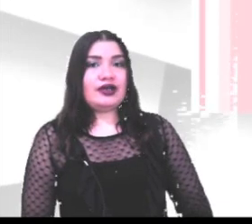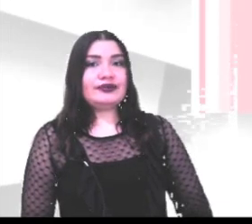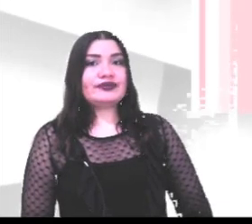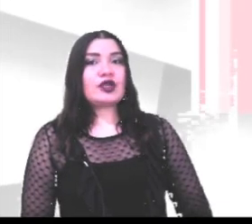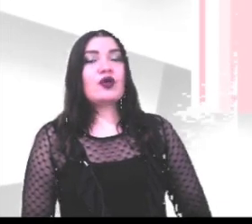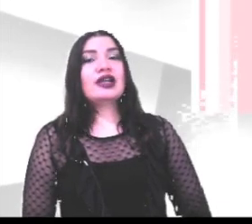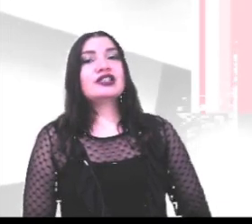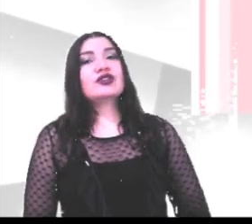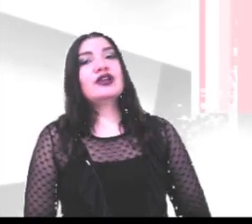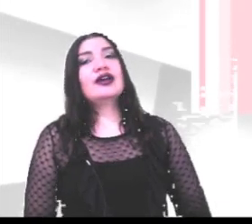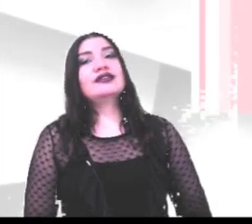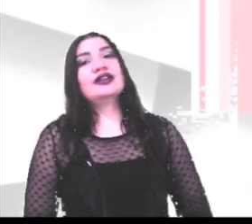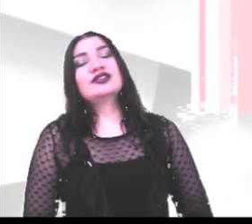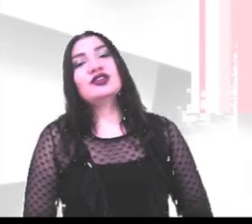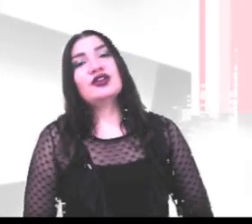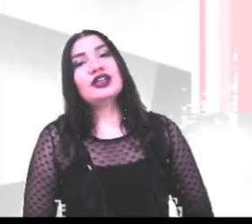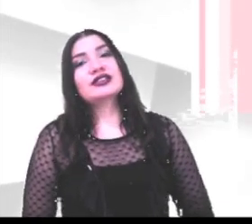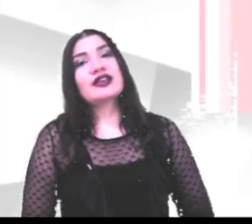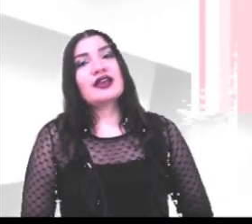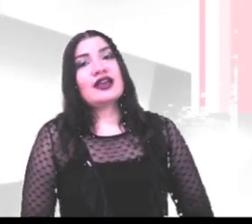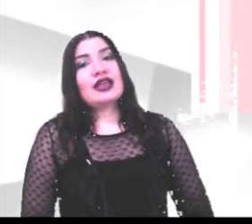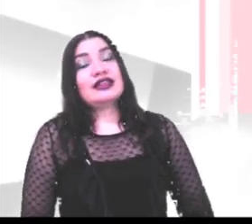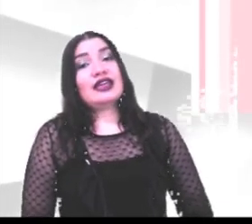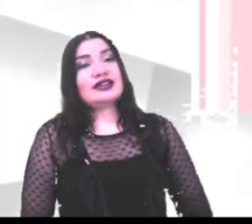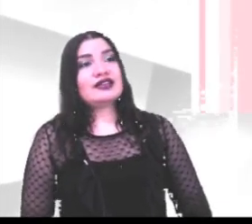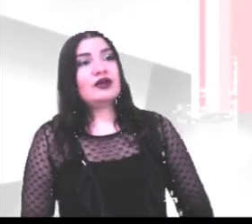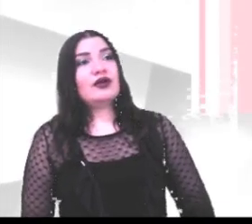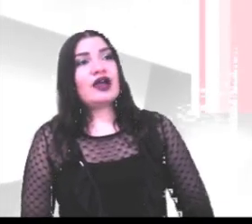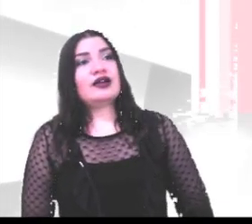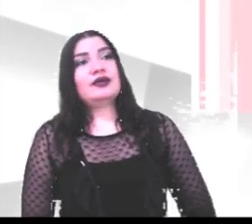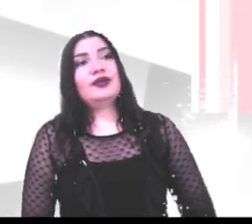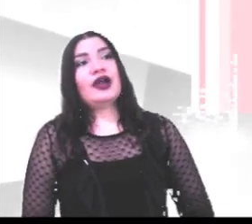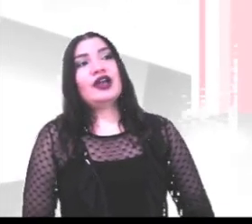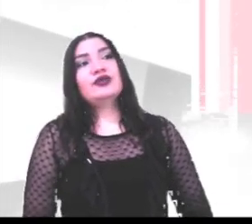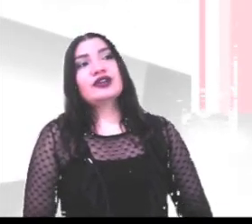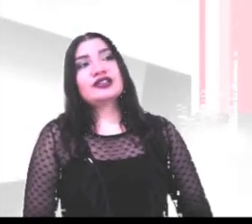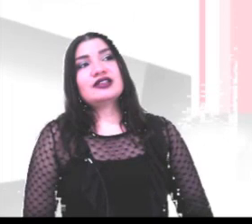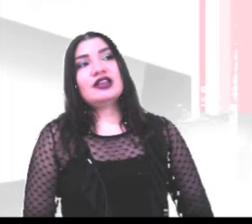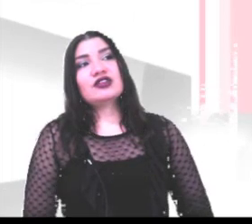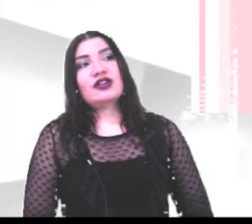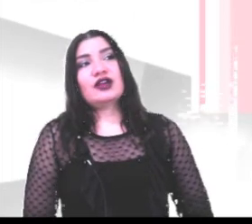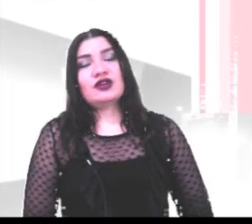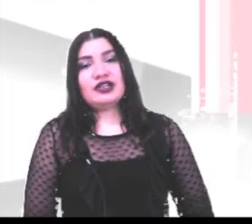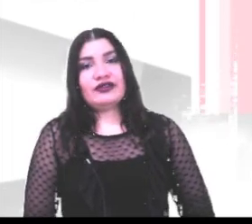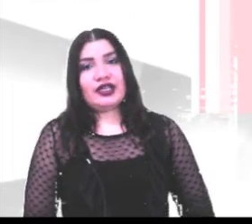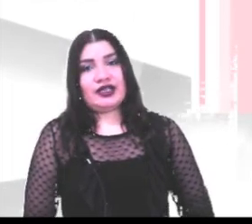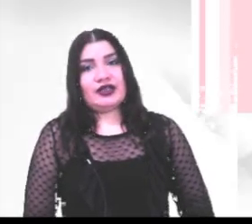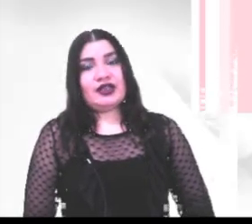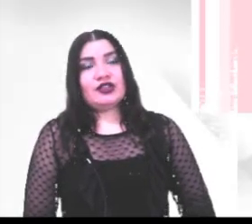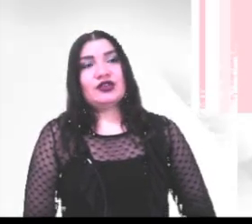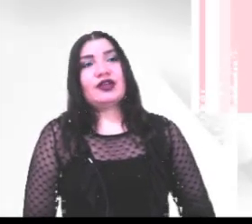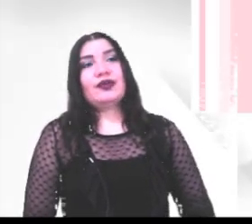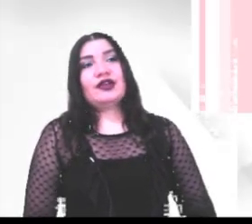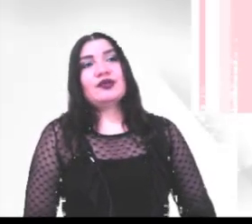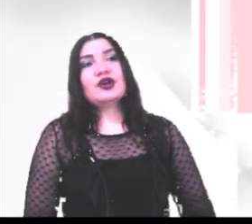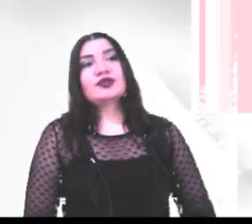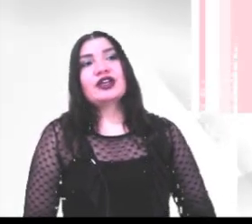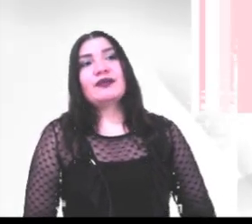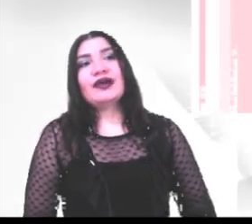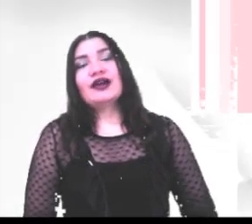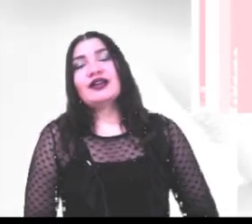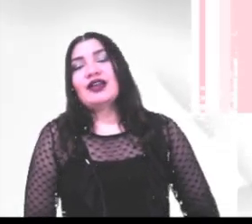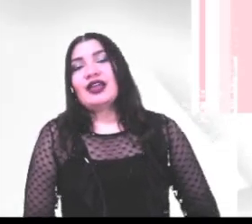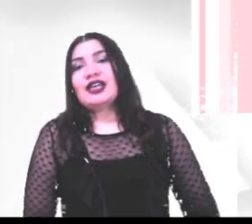yojoa cuáles son las atracciones de ese lugar pues hay un recinto de colibrí donde podemos